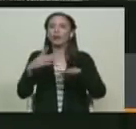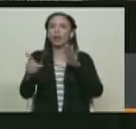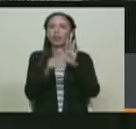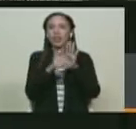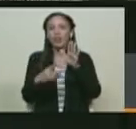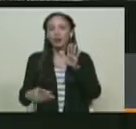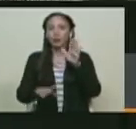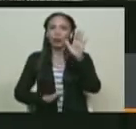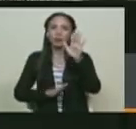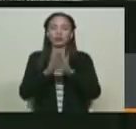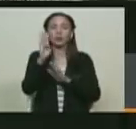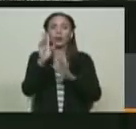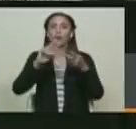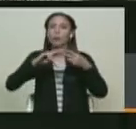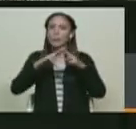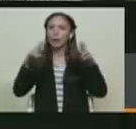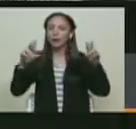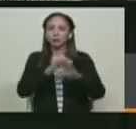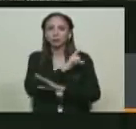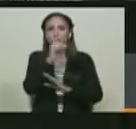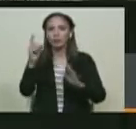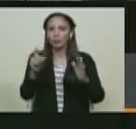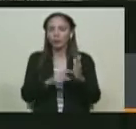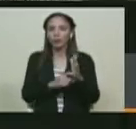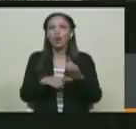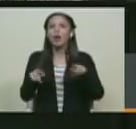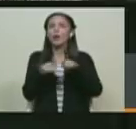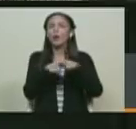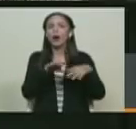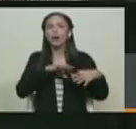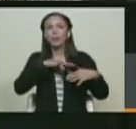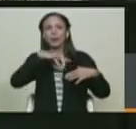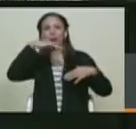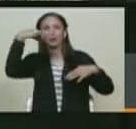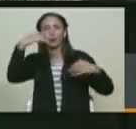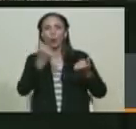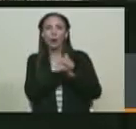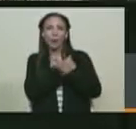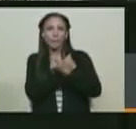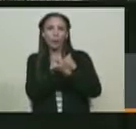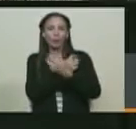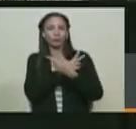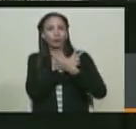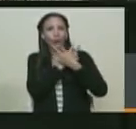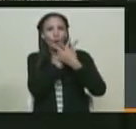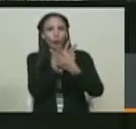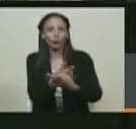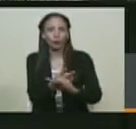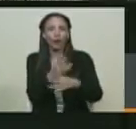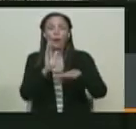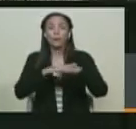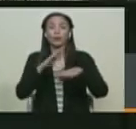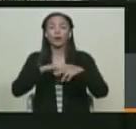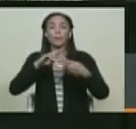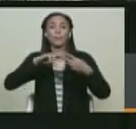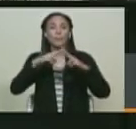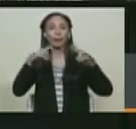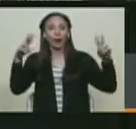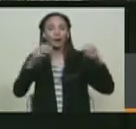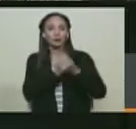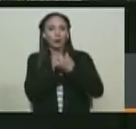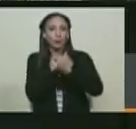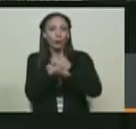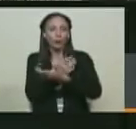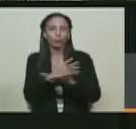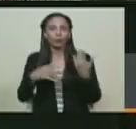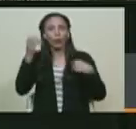desarrollo, a la paz, el espíritu y la voluntad absoluta del pueblo por vivir en paz. Fue